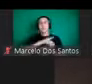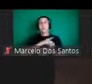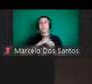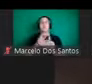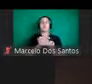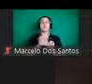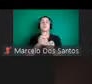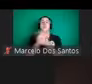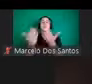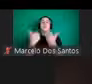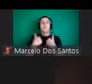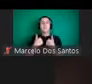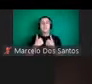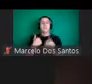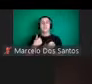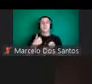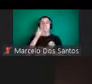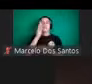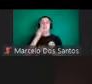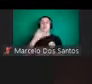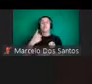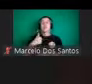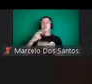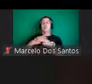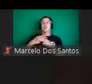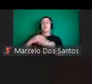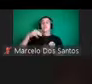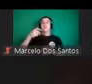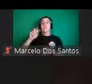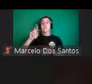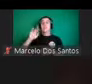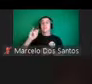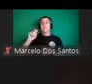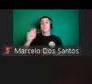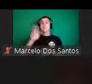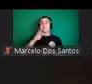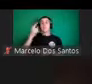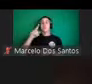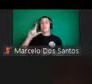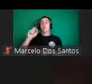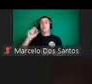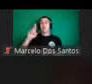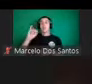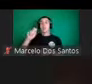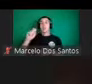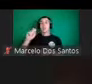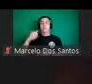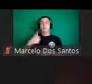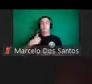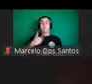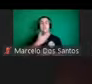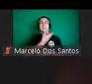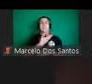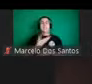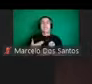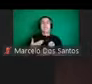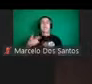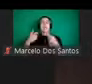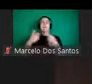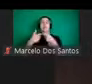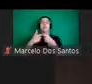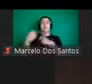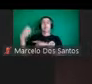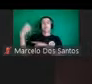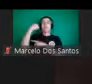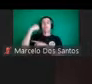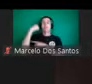María Gloria von Eckstein, presidenta de la ASO Empoderadores, que fue fundada en